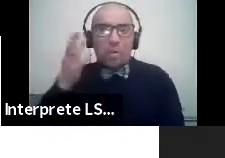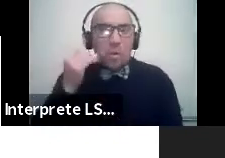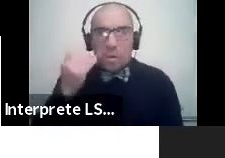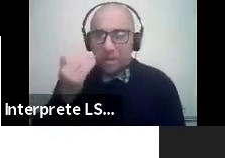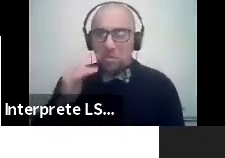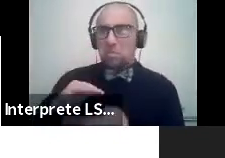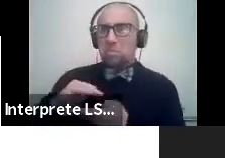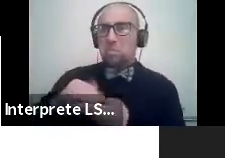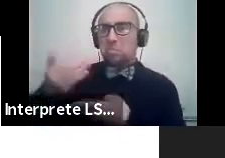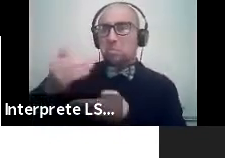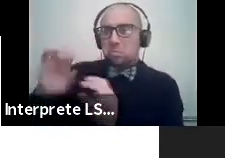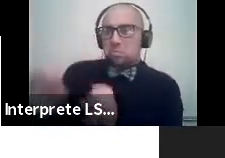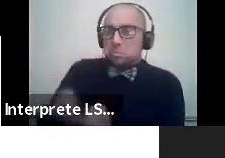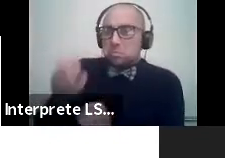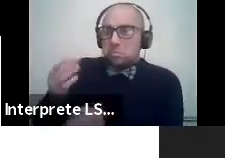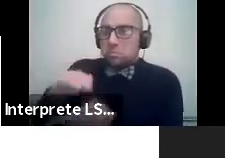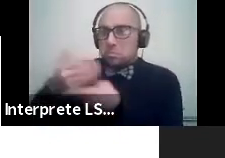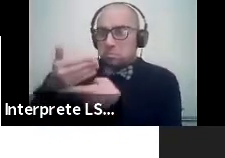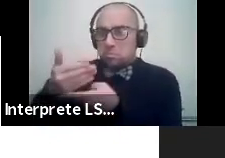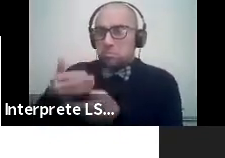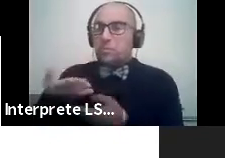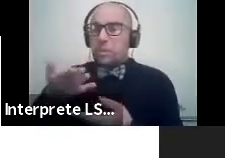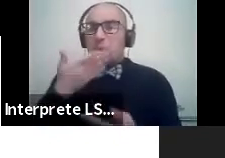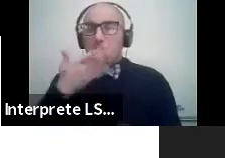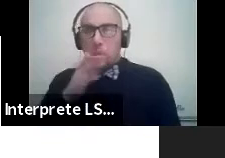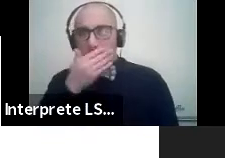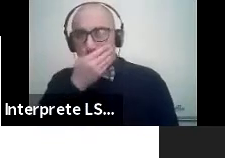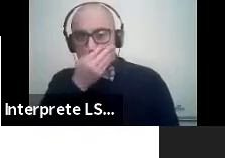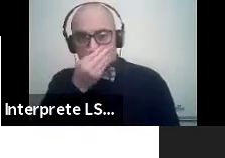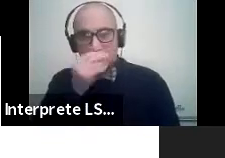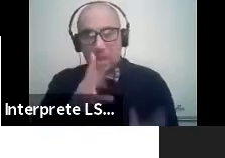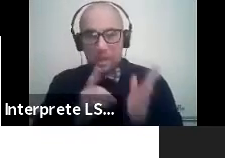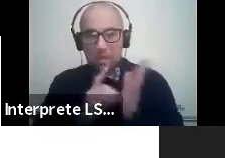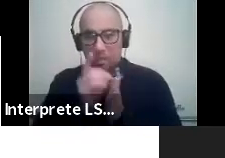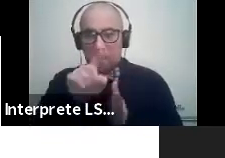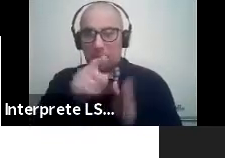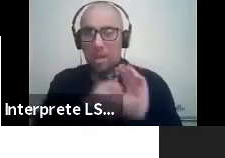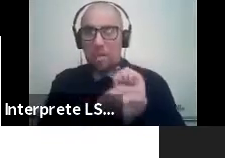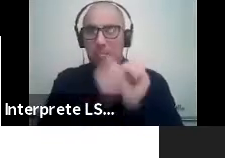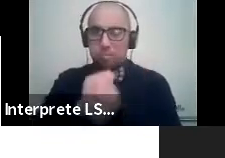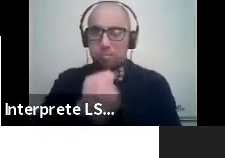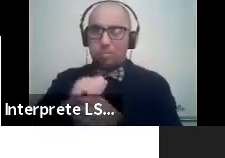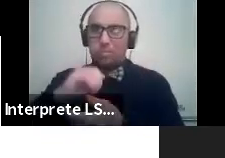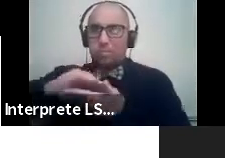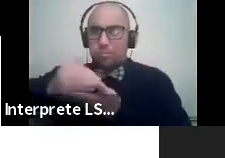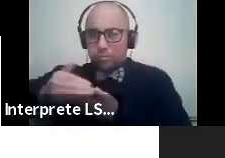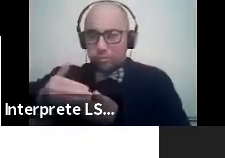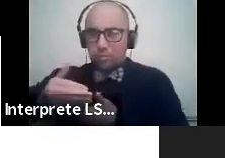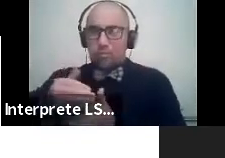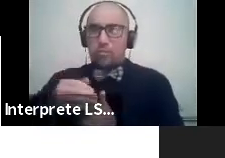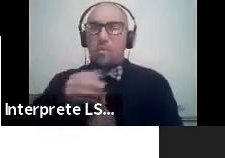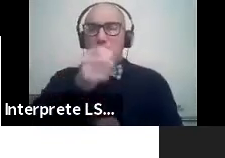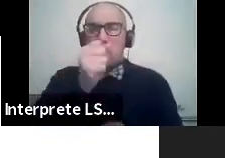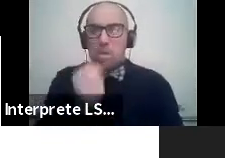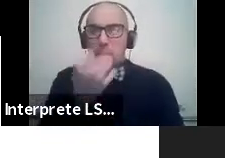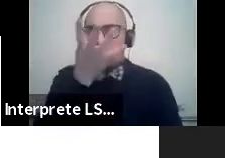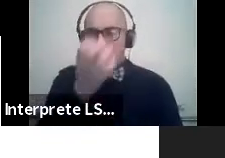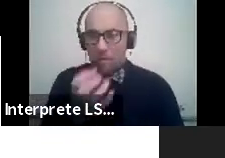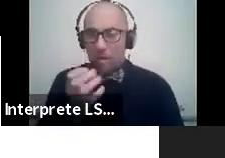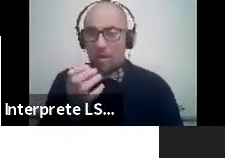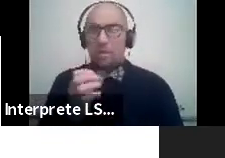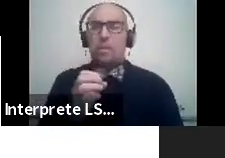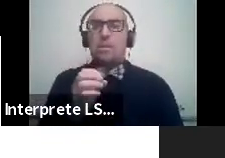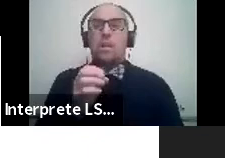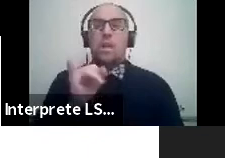no lo podemos hacer. Por eso es que entonces pudimos desarrollar esta versión que está disponible para ser descargada desde el Windows